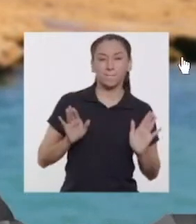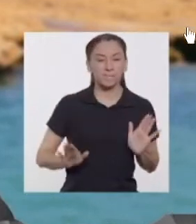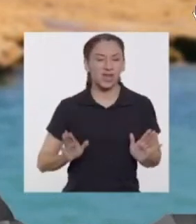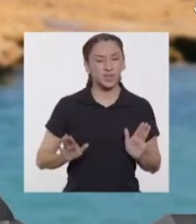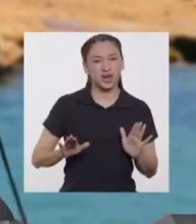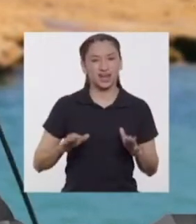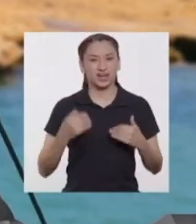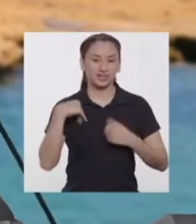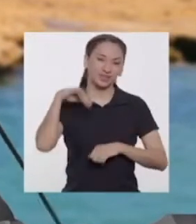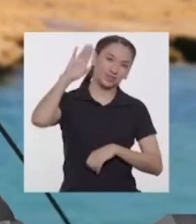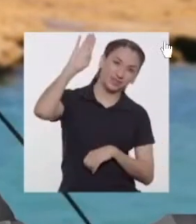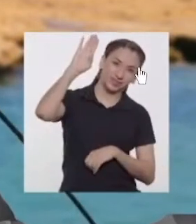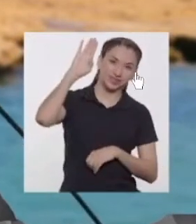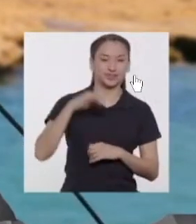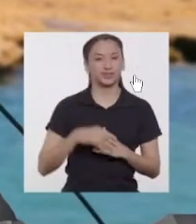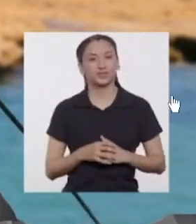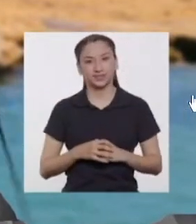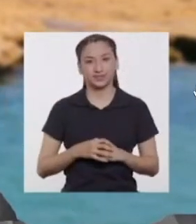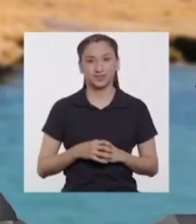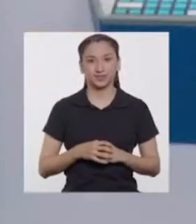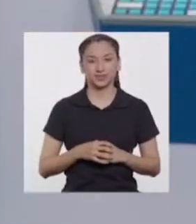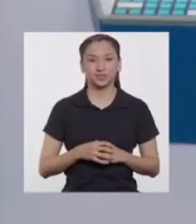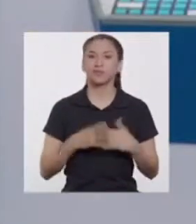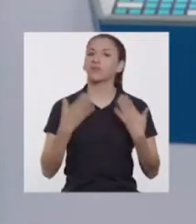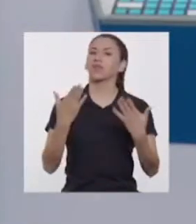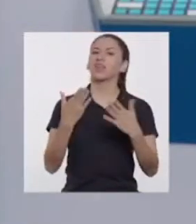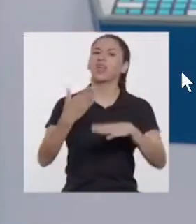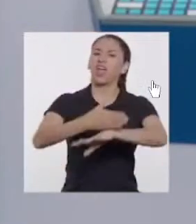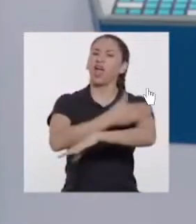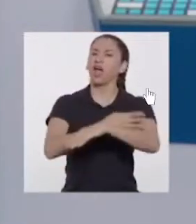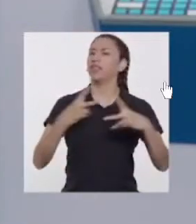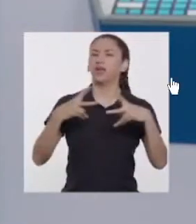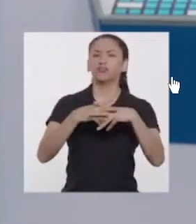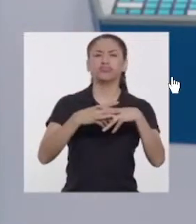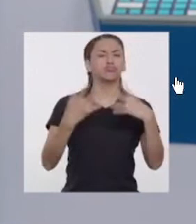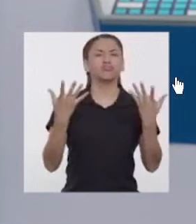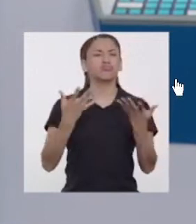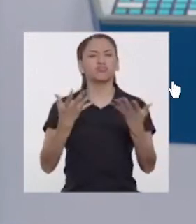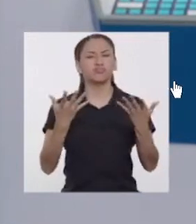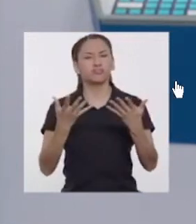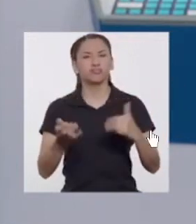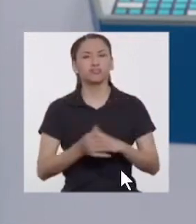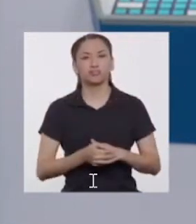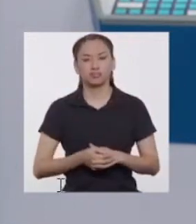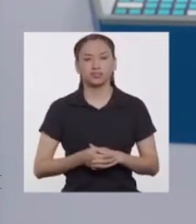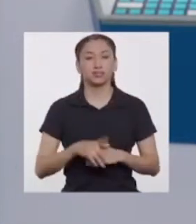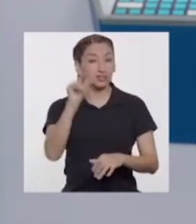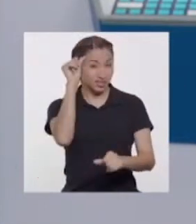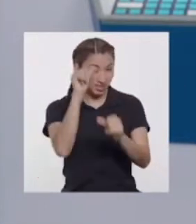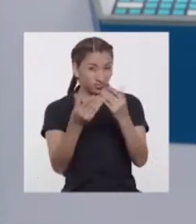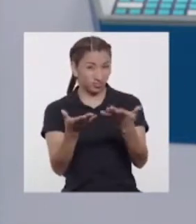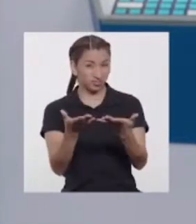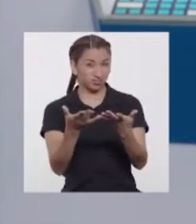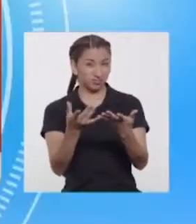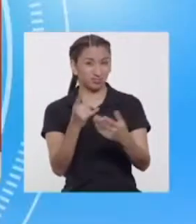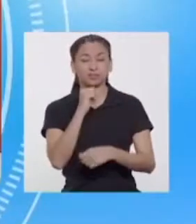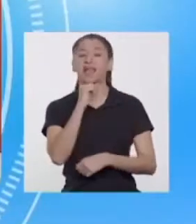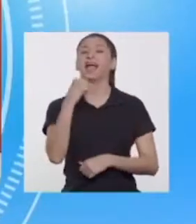pingüino presente! ¿En qué nos quedamos antes de ir a la pausa?